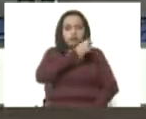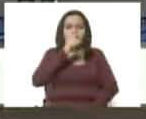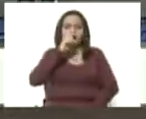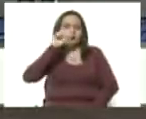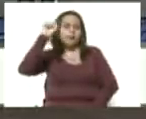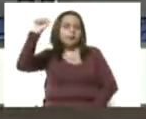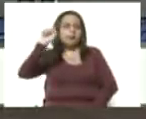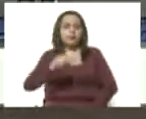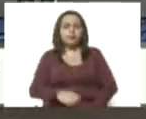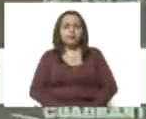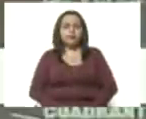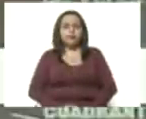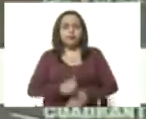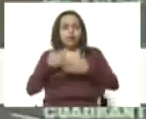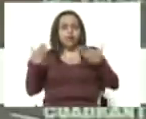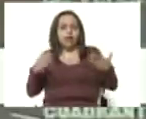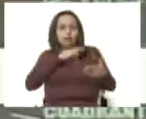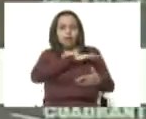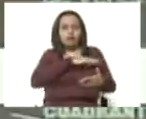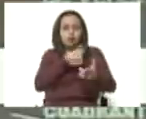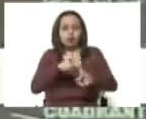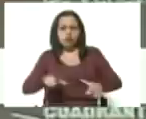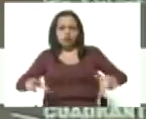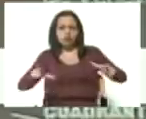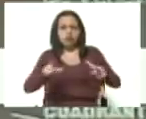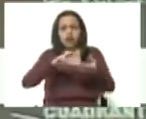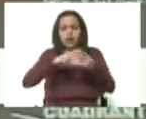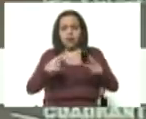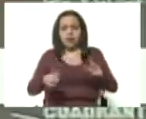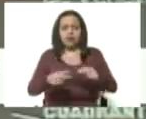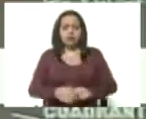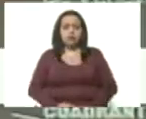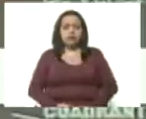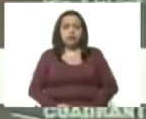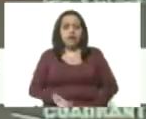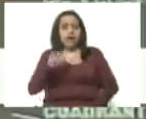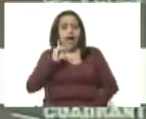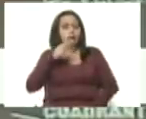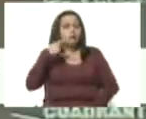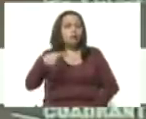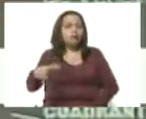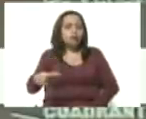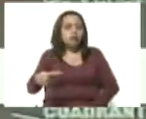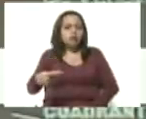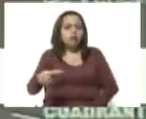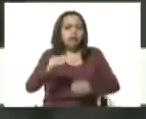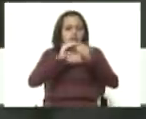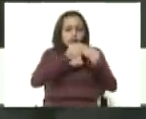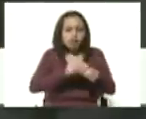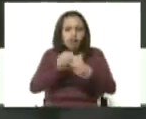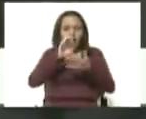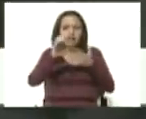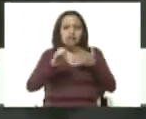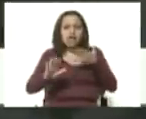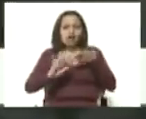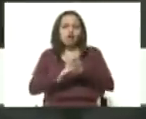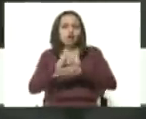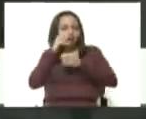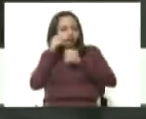Moro, la gran misión Cuadrantes de Paz, define la política y las estrategias en materia de